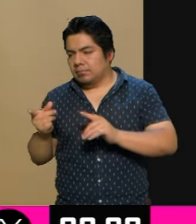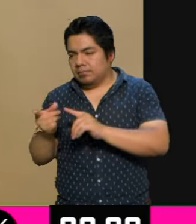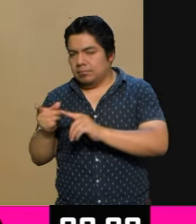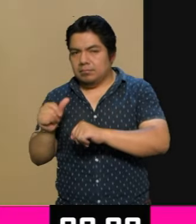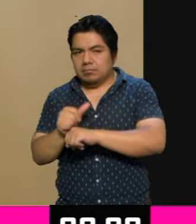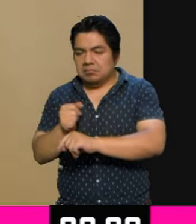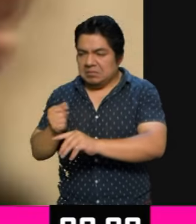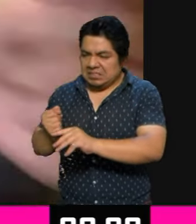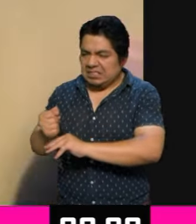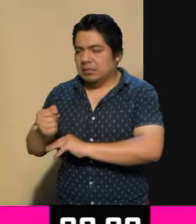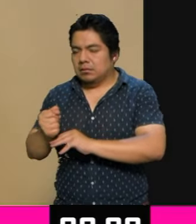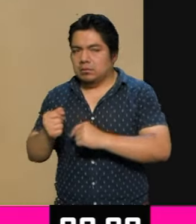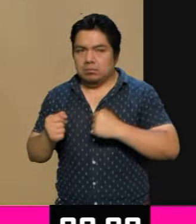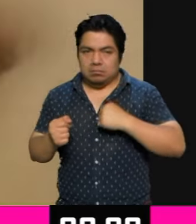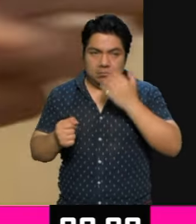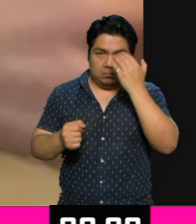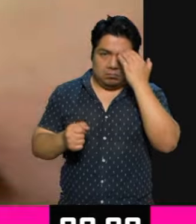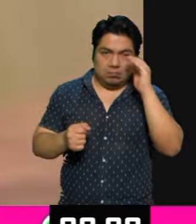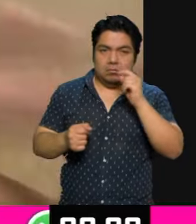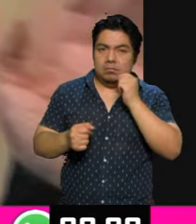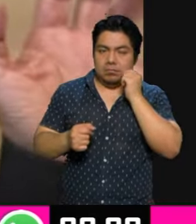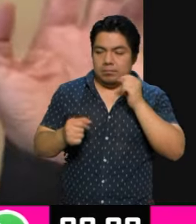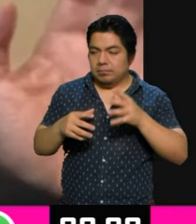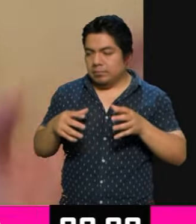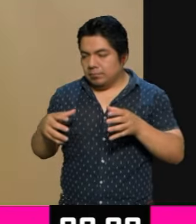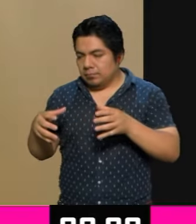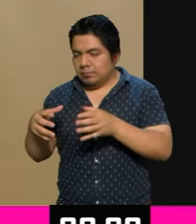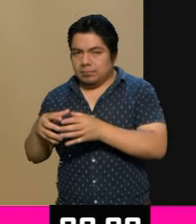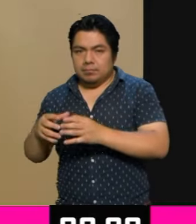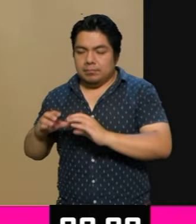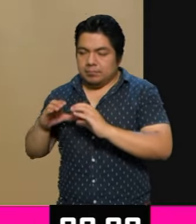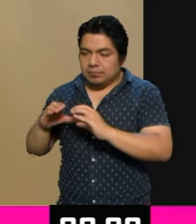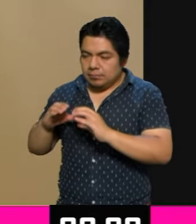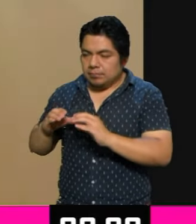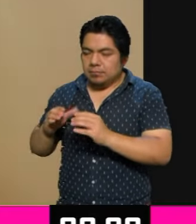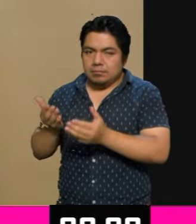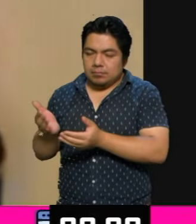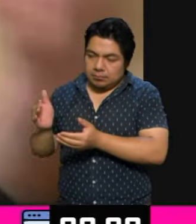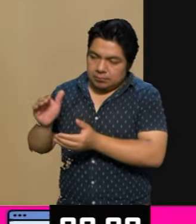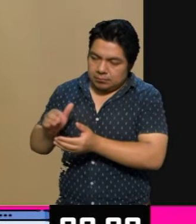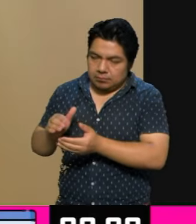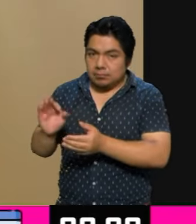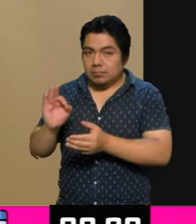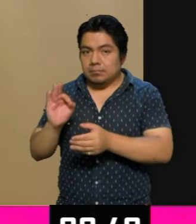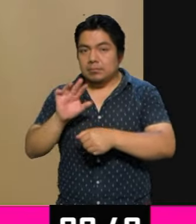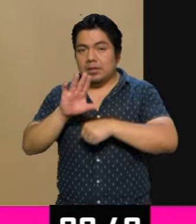aunque yo no lo conozca, lo muevo, le pongo un cartoncito y a la vez hasta lo llevo al veterinario.